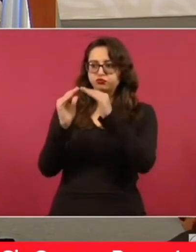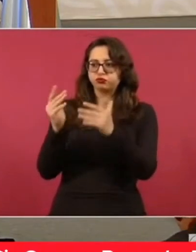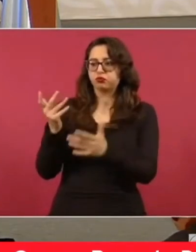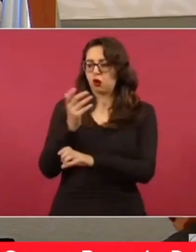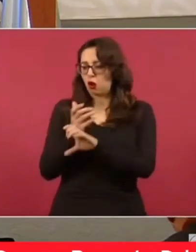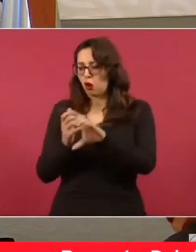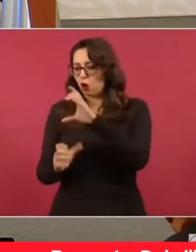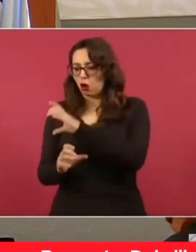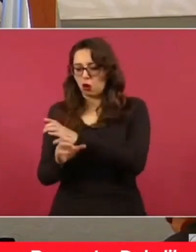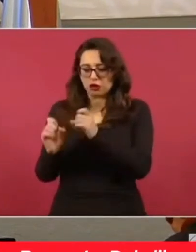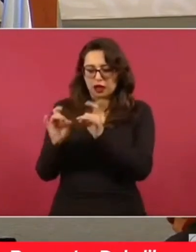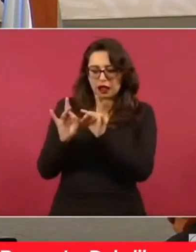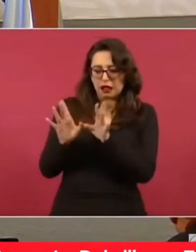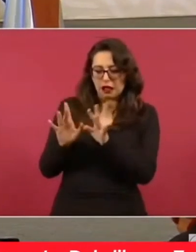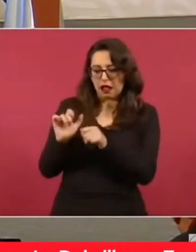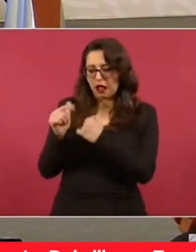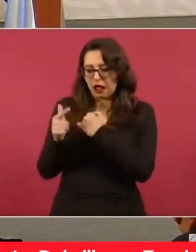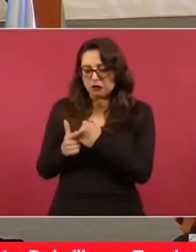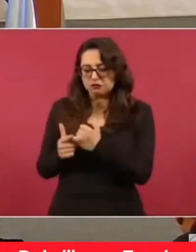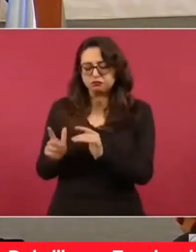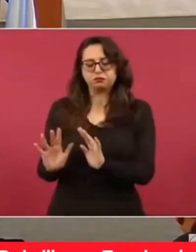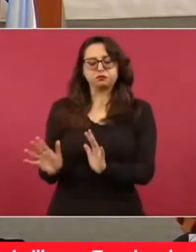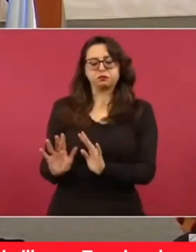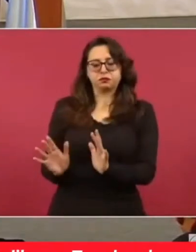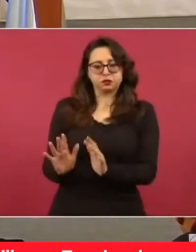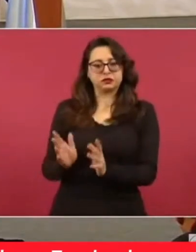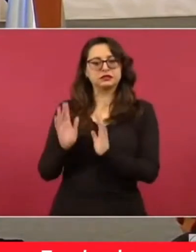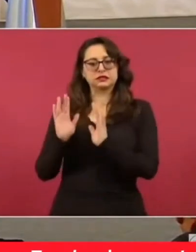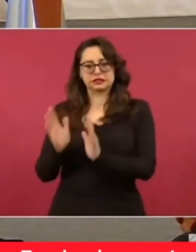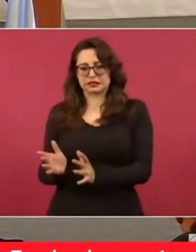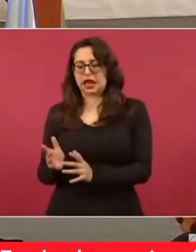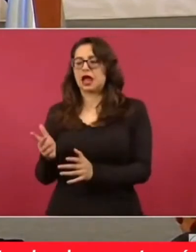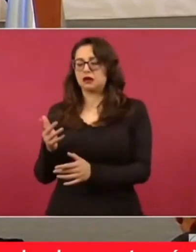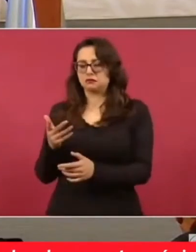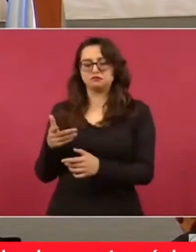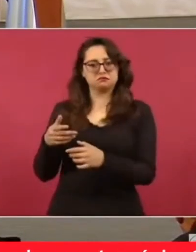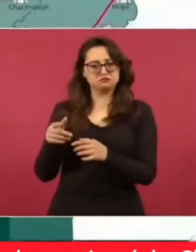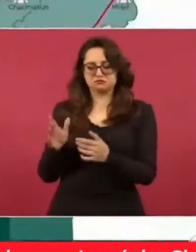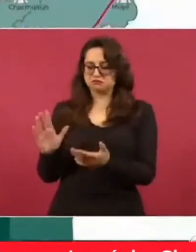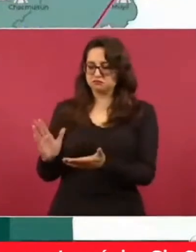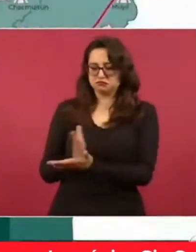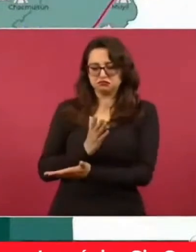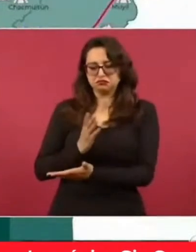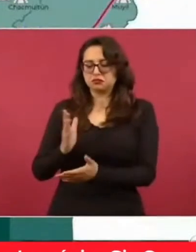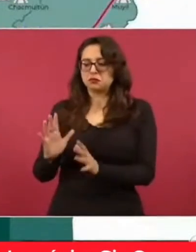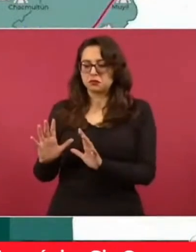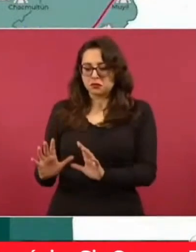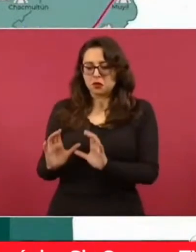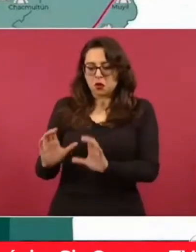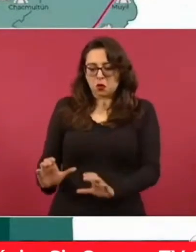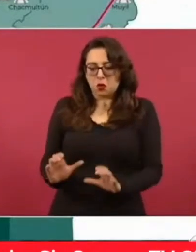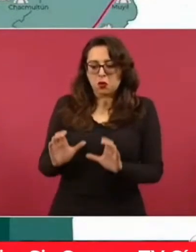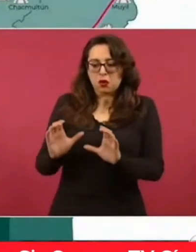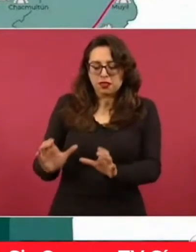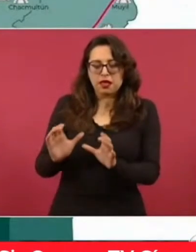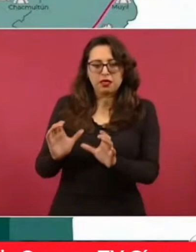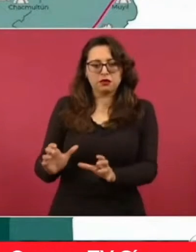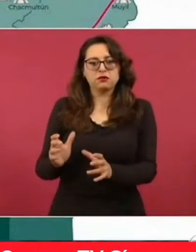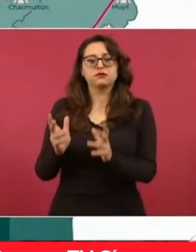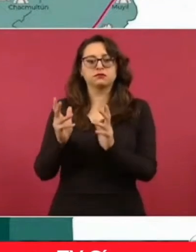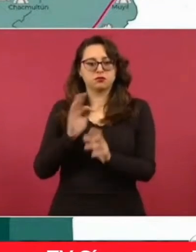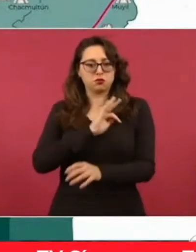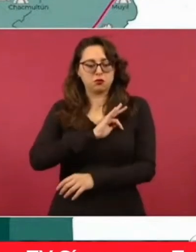que respecta al acopio, la limpieza, la clasificación de los materiales arqueológicos, la restauración de las